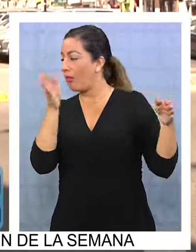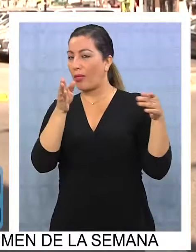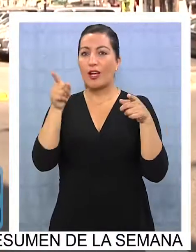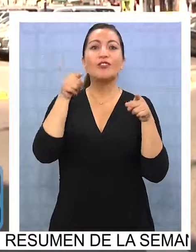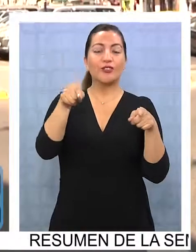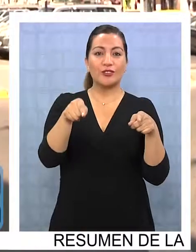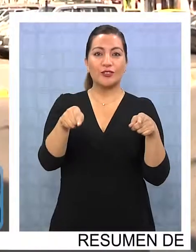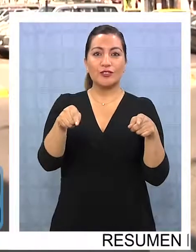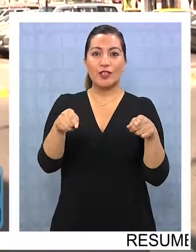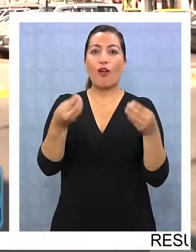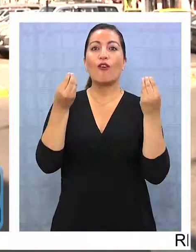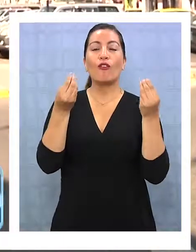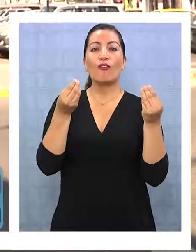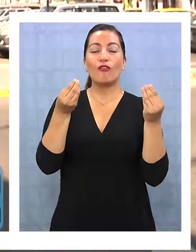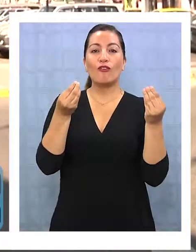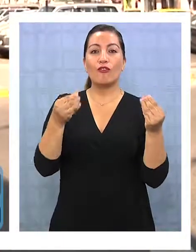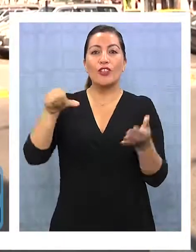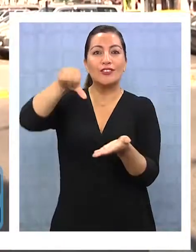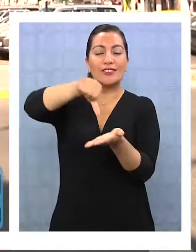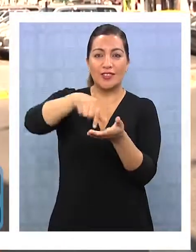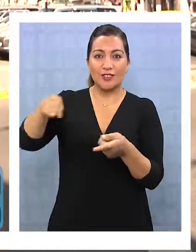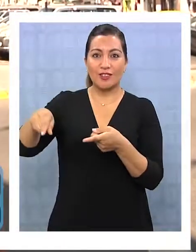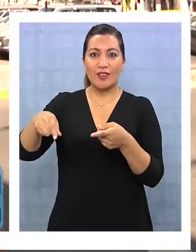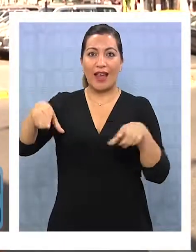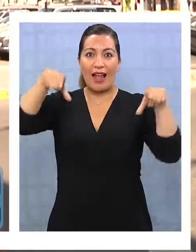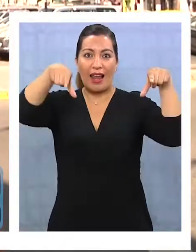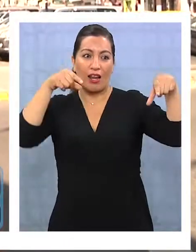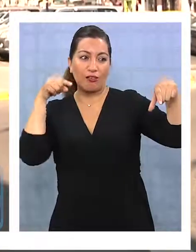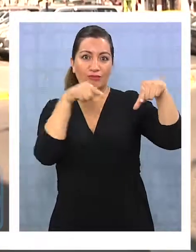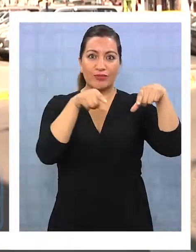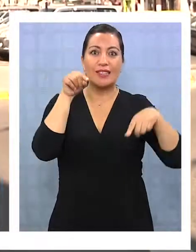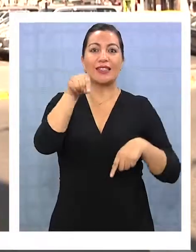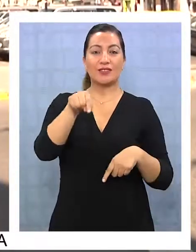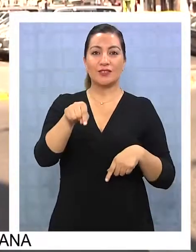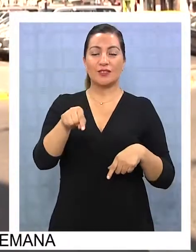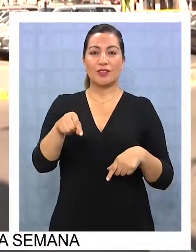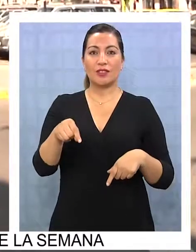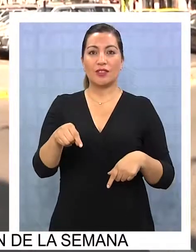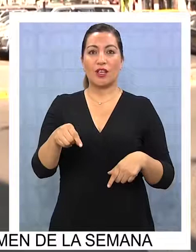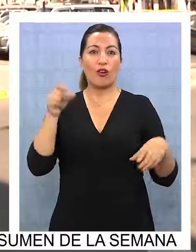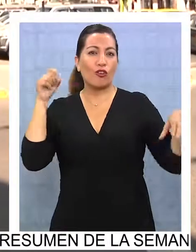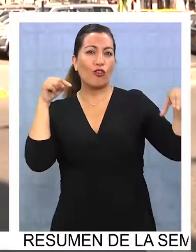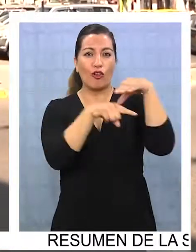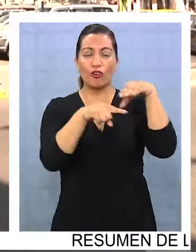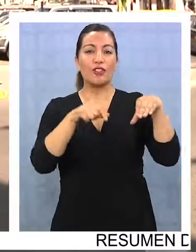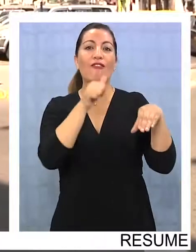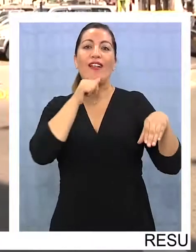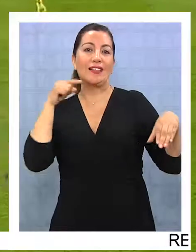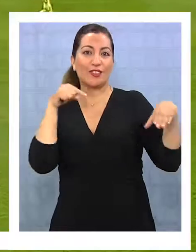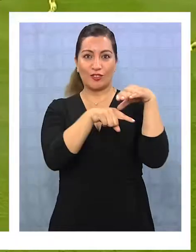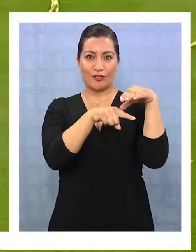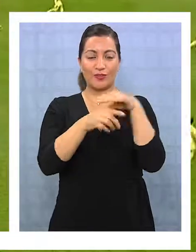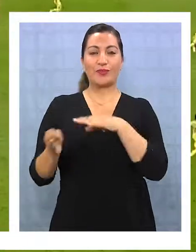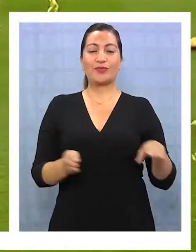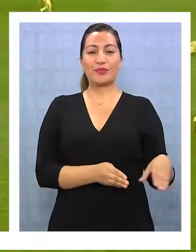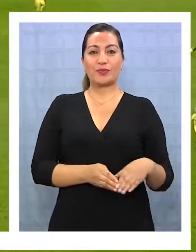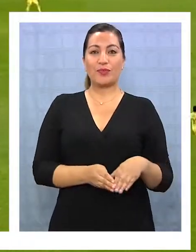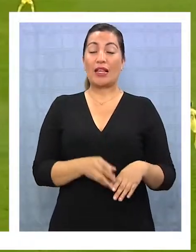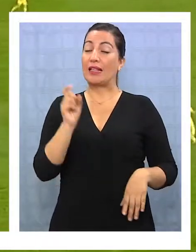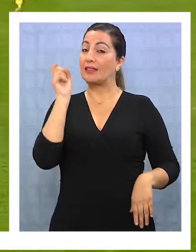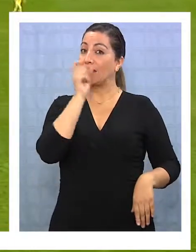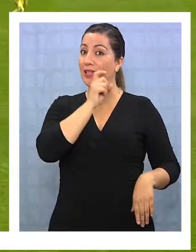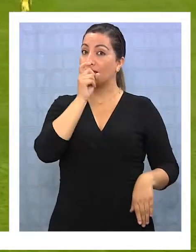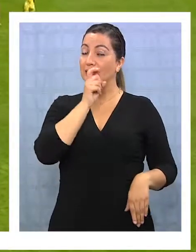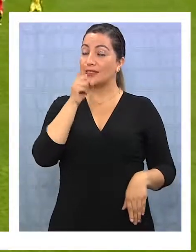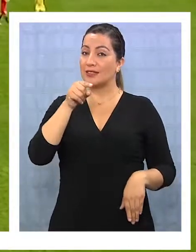pases, buenos centros, definición al arco, es lo que busca la selección. Gole, le falta gole. La crítica